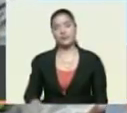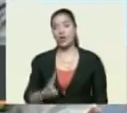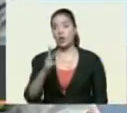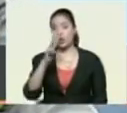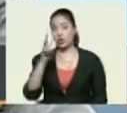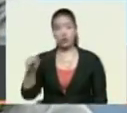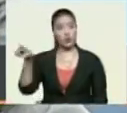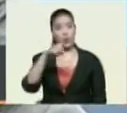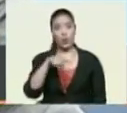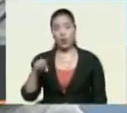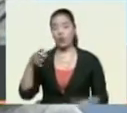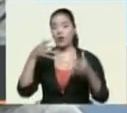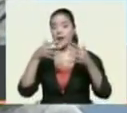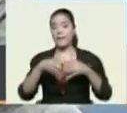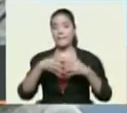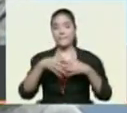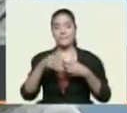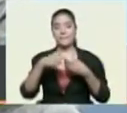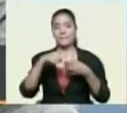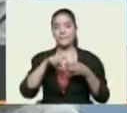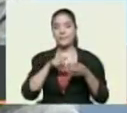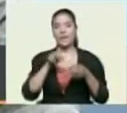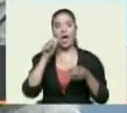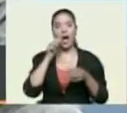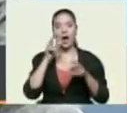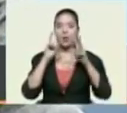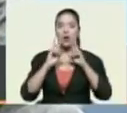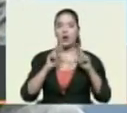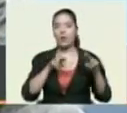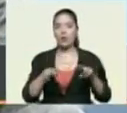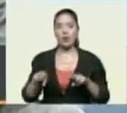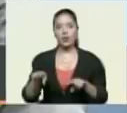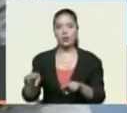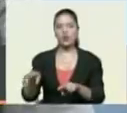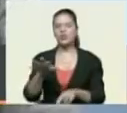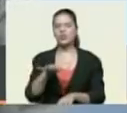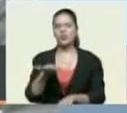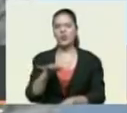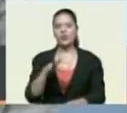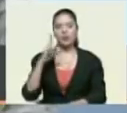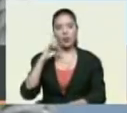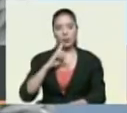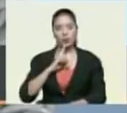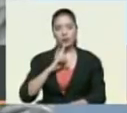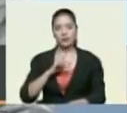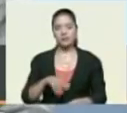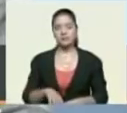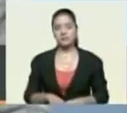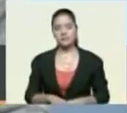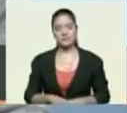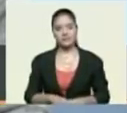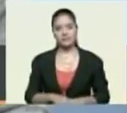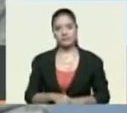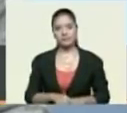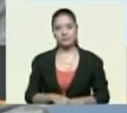accionistas de la empresa envasadora Aguas del Orinoco, ubicada en el estado Bolívar,